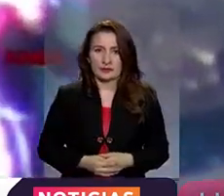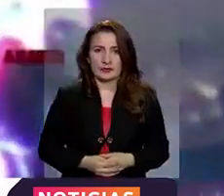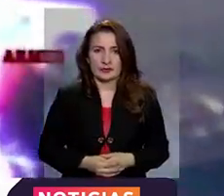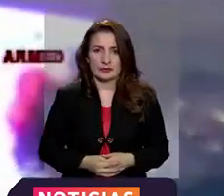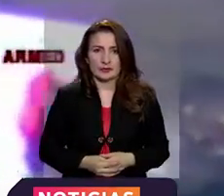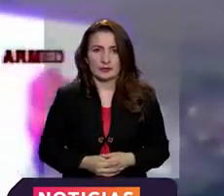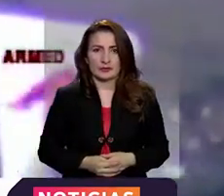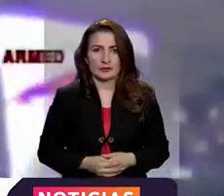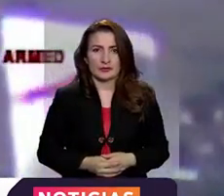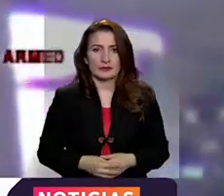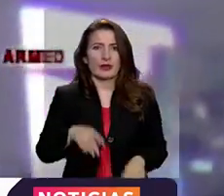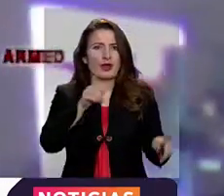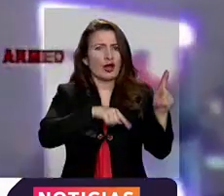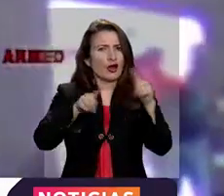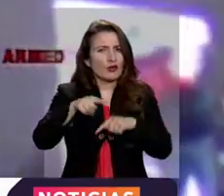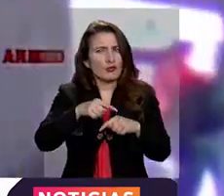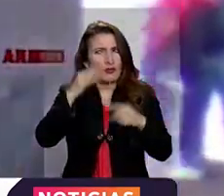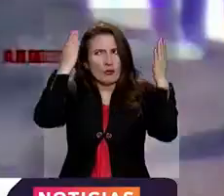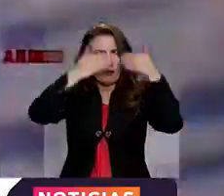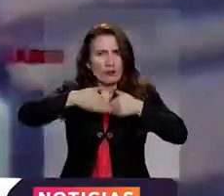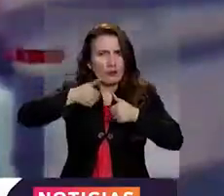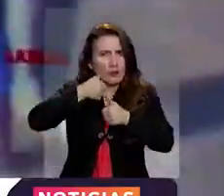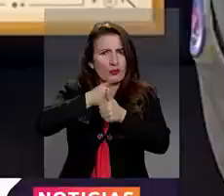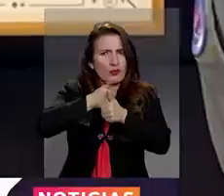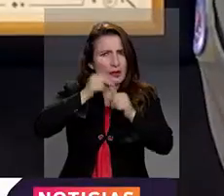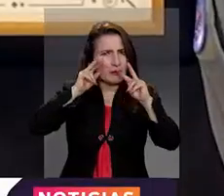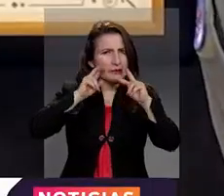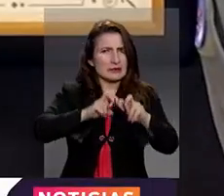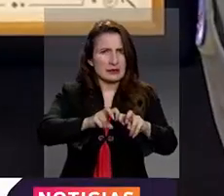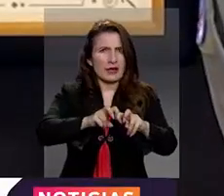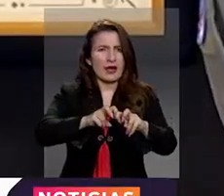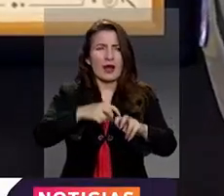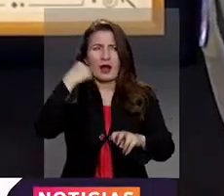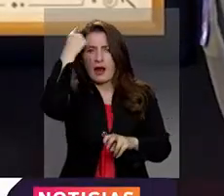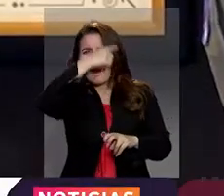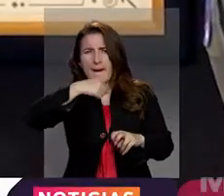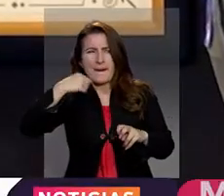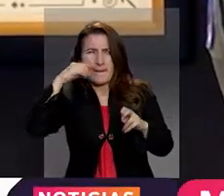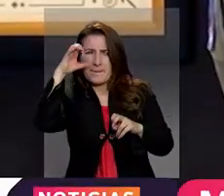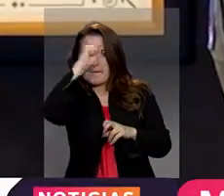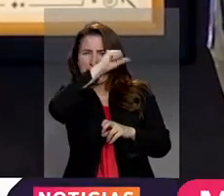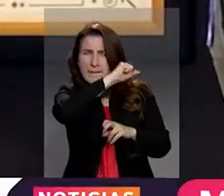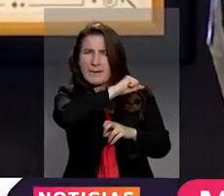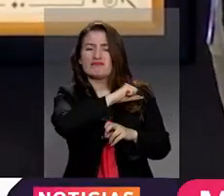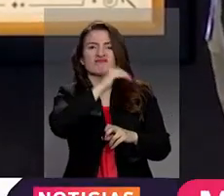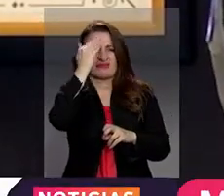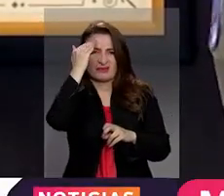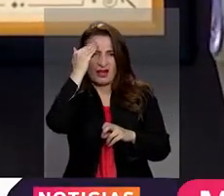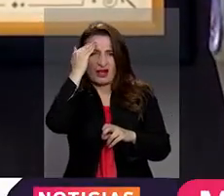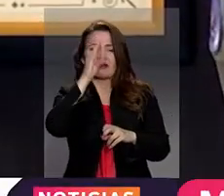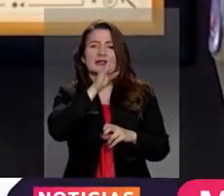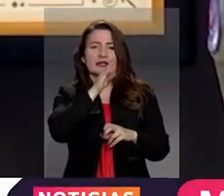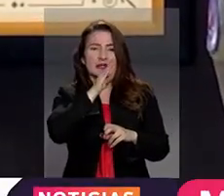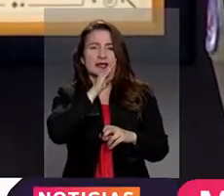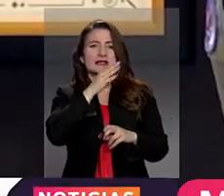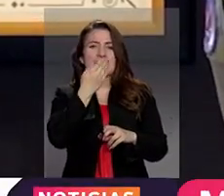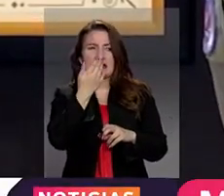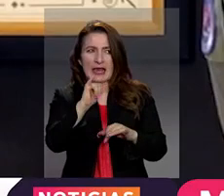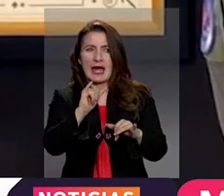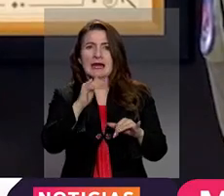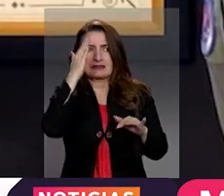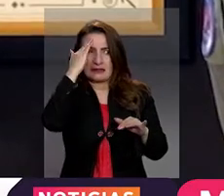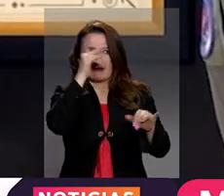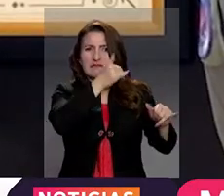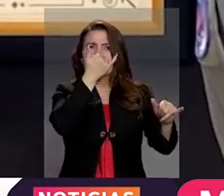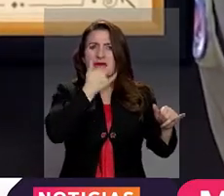a aquellos que están detrás de los desmanes en el país avanzan. Rostros identificados, es decir, que los hemos separado de las